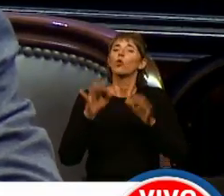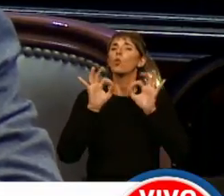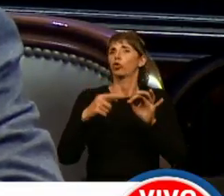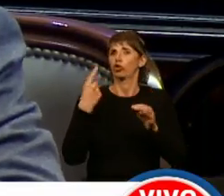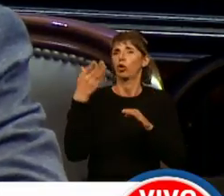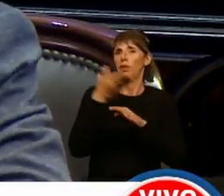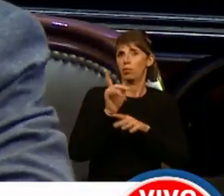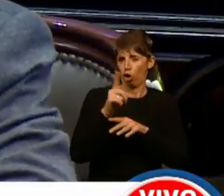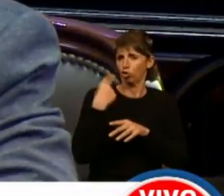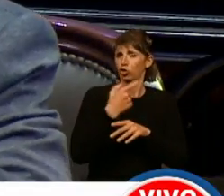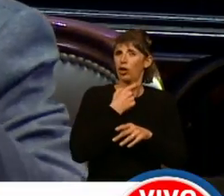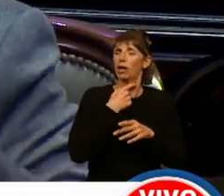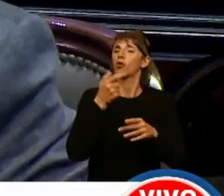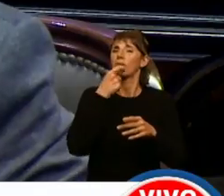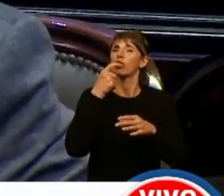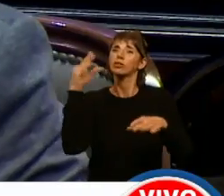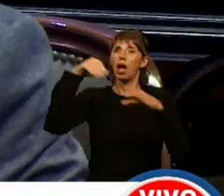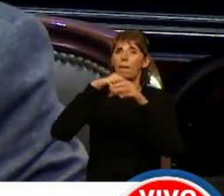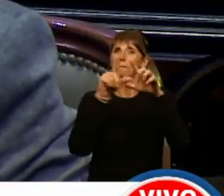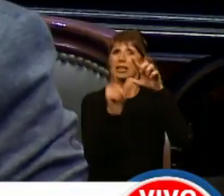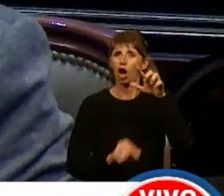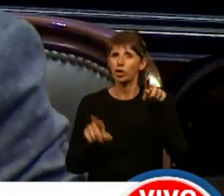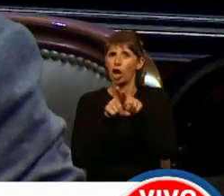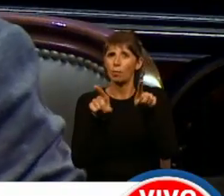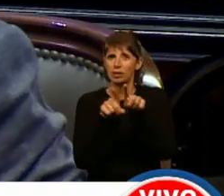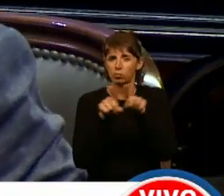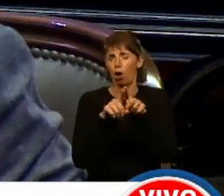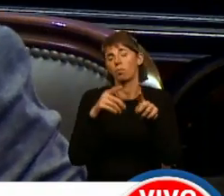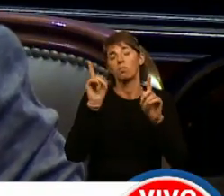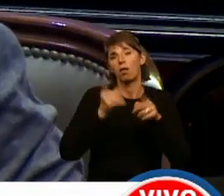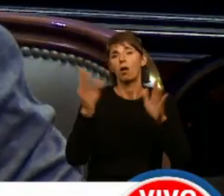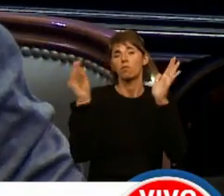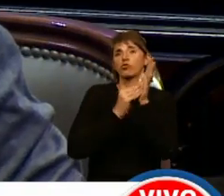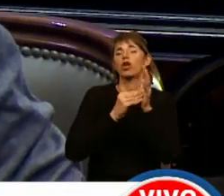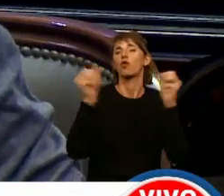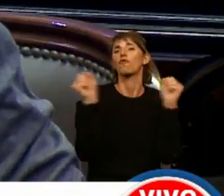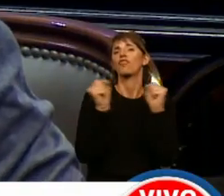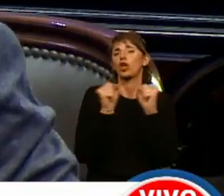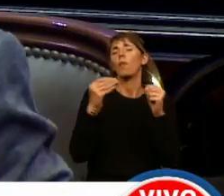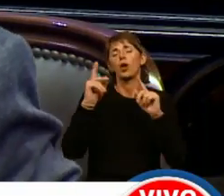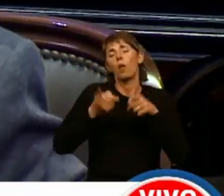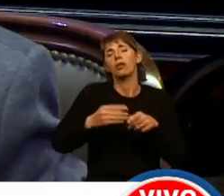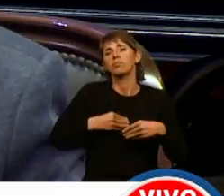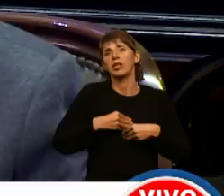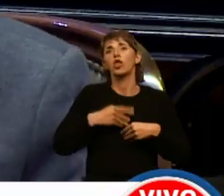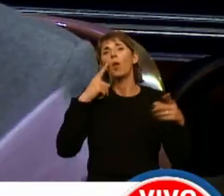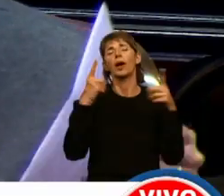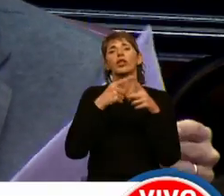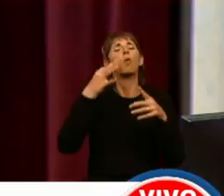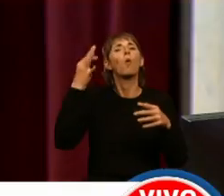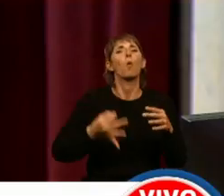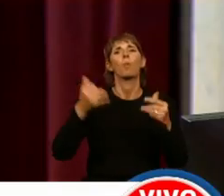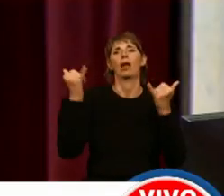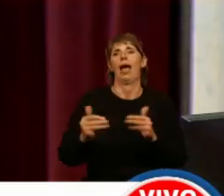fuera incluida como zona patagónica lo fue finalmente como suena fría pero sin embargo es para nosotros un objetivo cumplido muchas gracias presidente